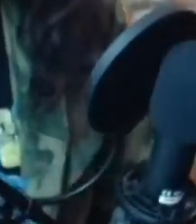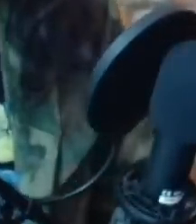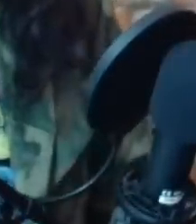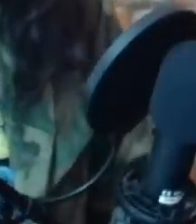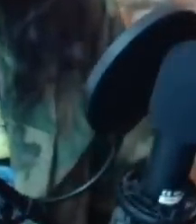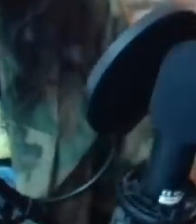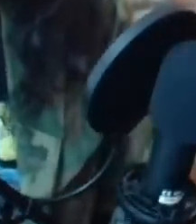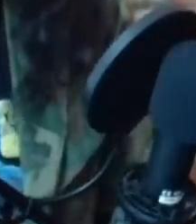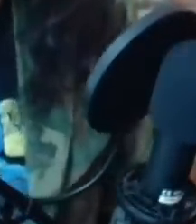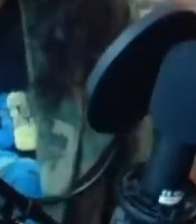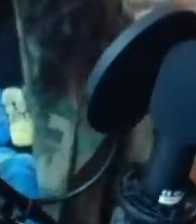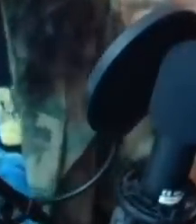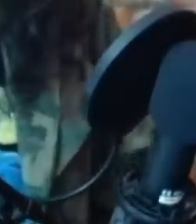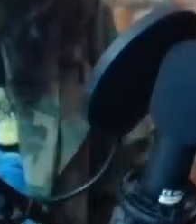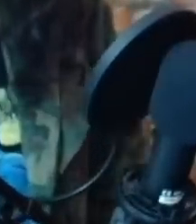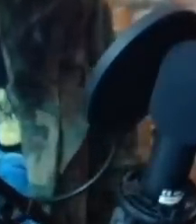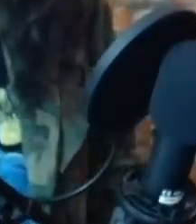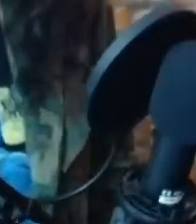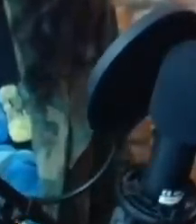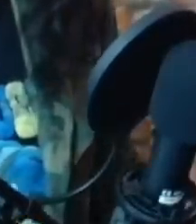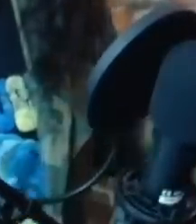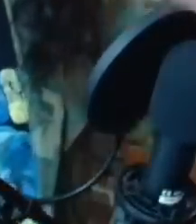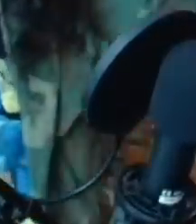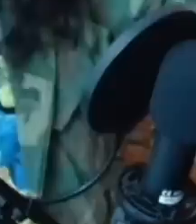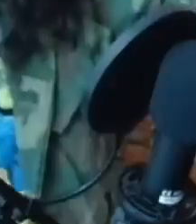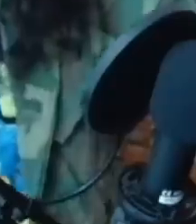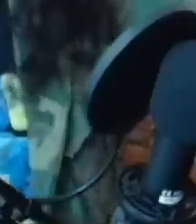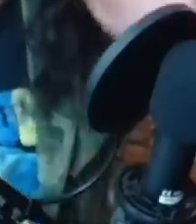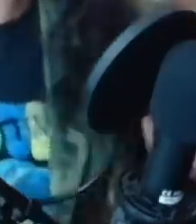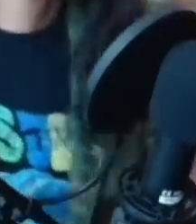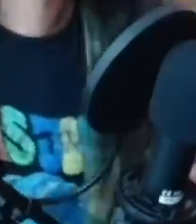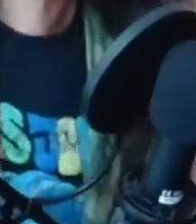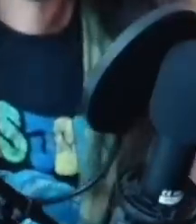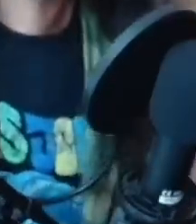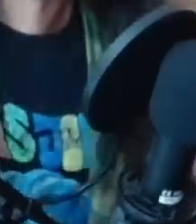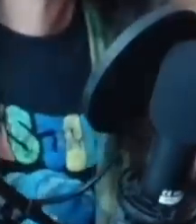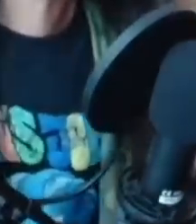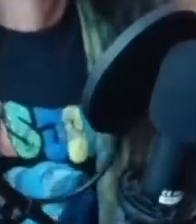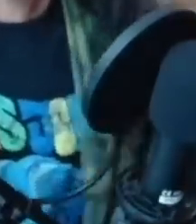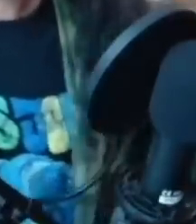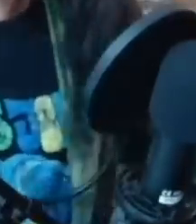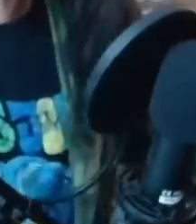de infantiles ridículos. Compatriotas, deja tu like,